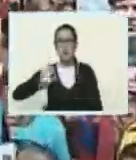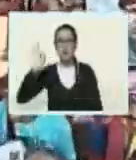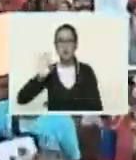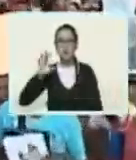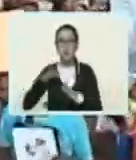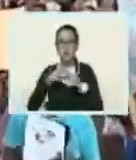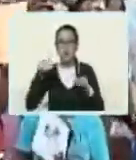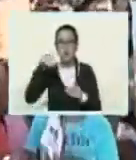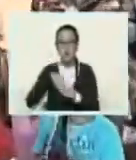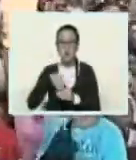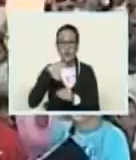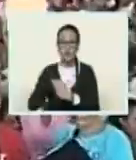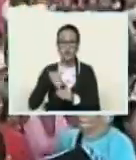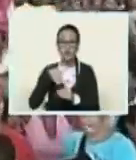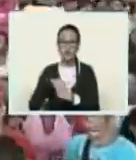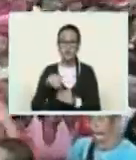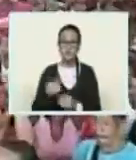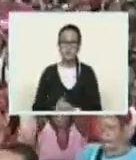98.8% de los votos.